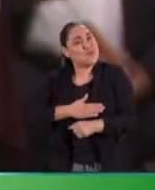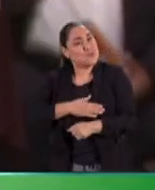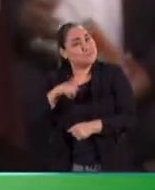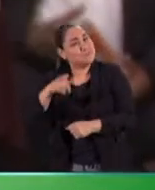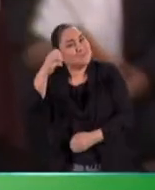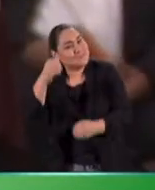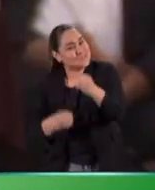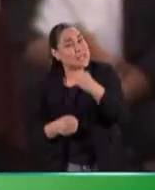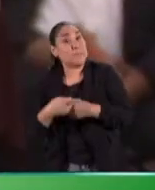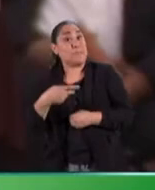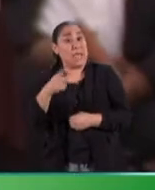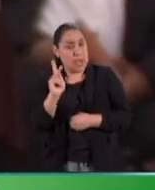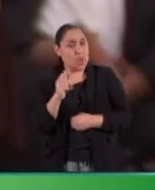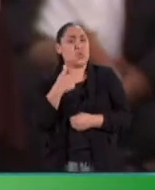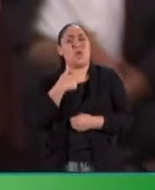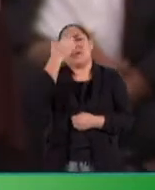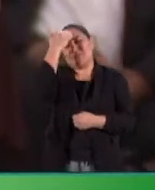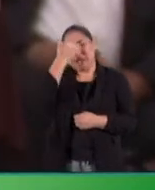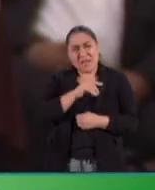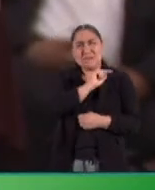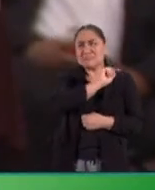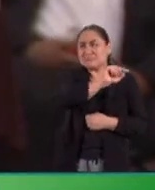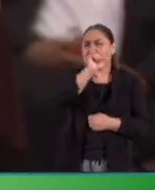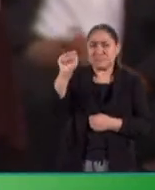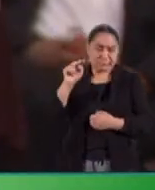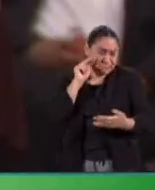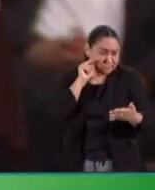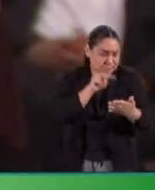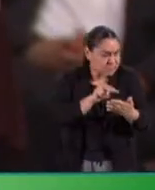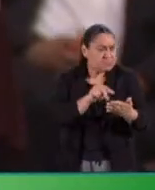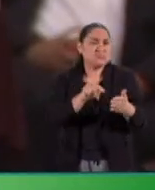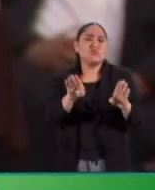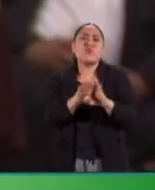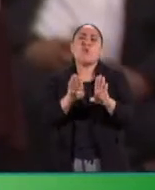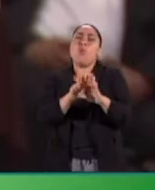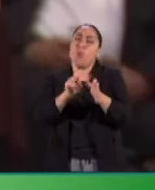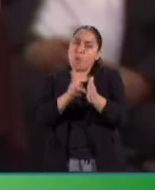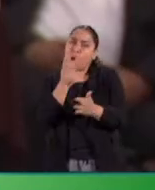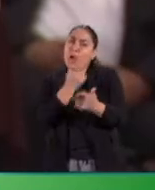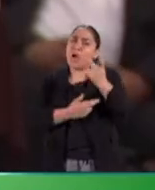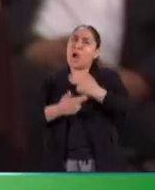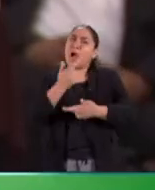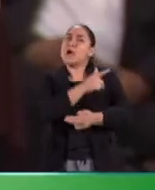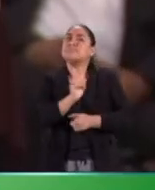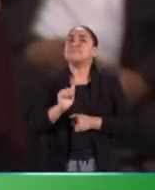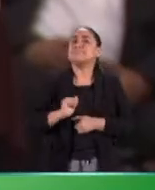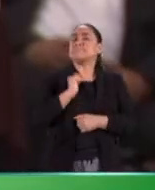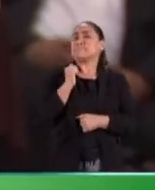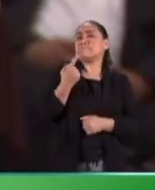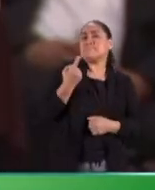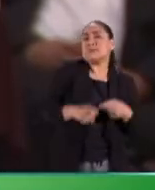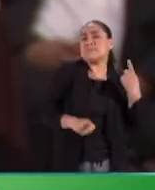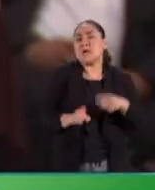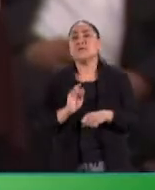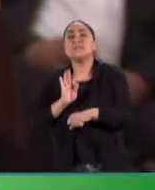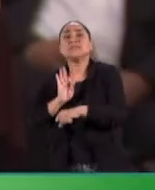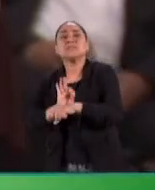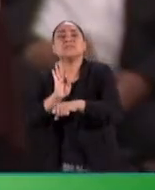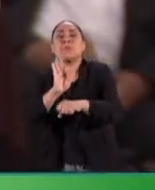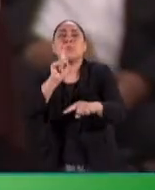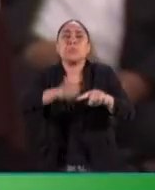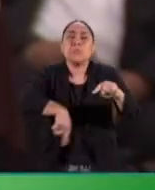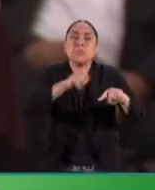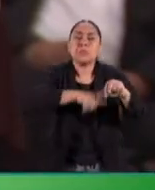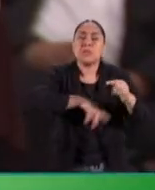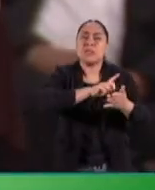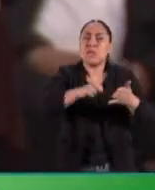que en los hechos Yo sé y sabemos que significa el regreso a la autoritarismo y el retroceso de la protección de los derechos